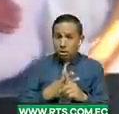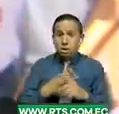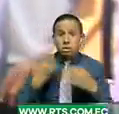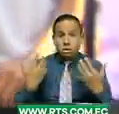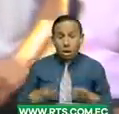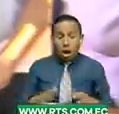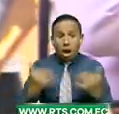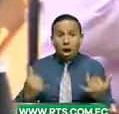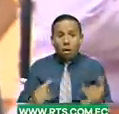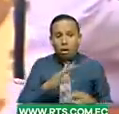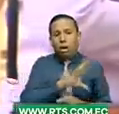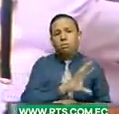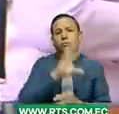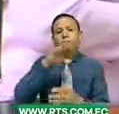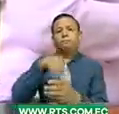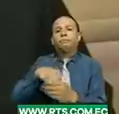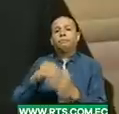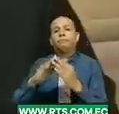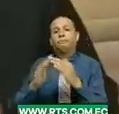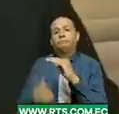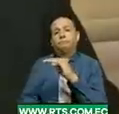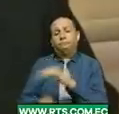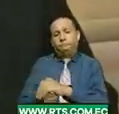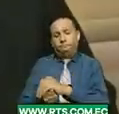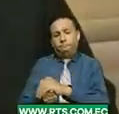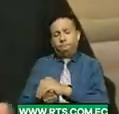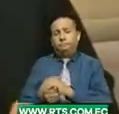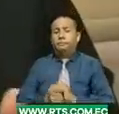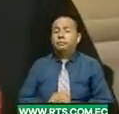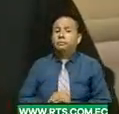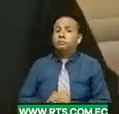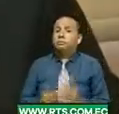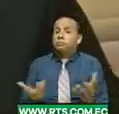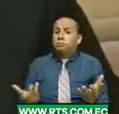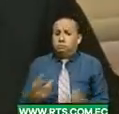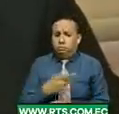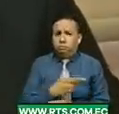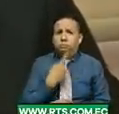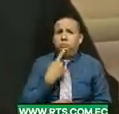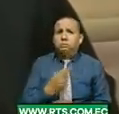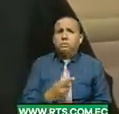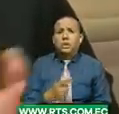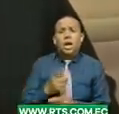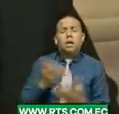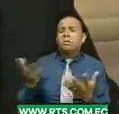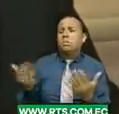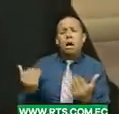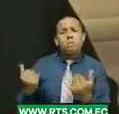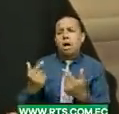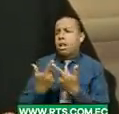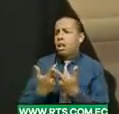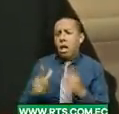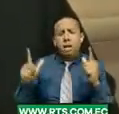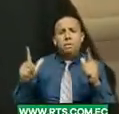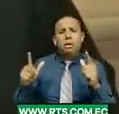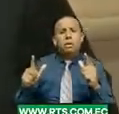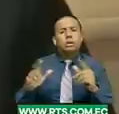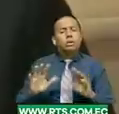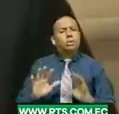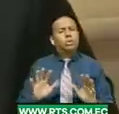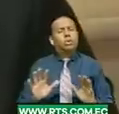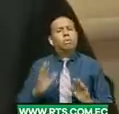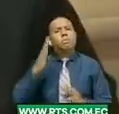casa, pero con arresto domiciliario. No se exigía una libertad del profesor en este momento, porque él ya tiene